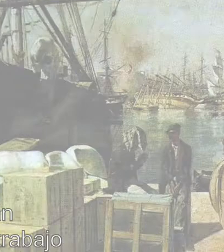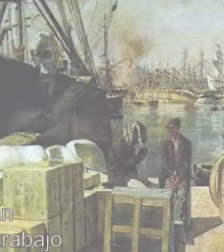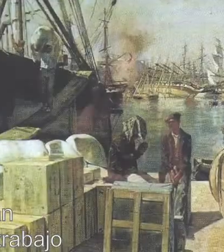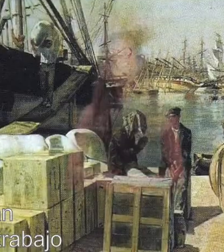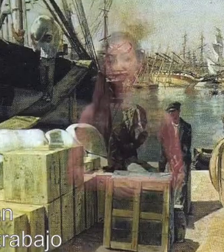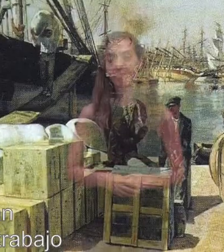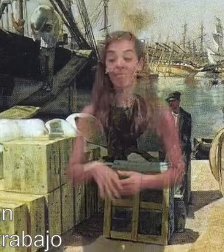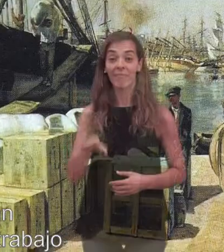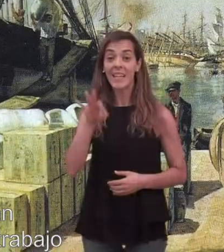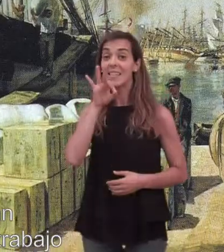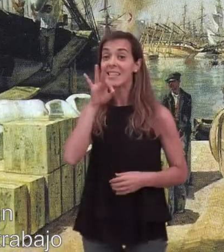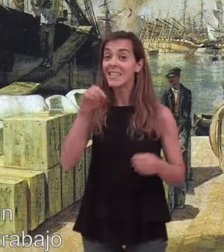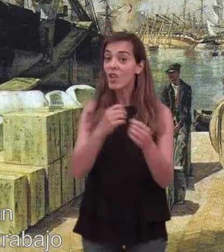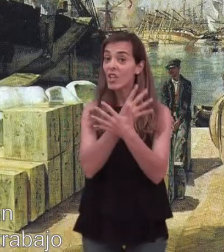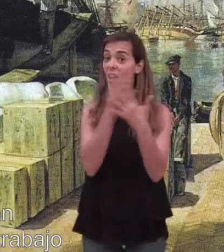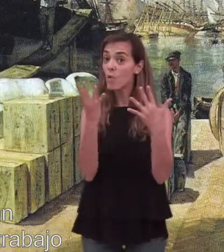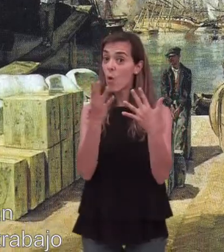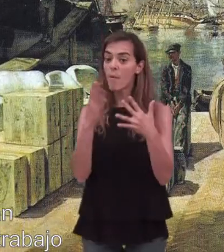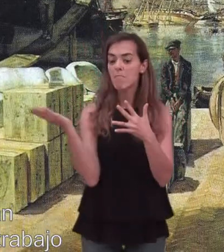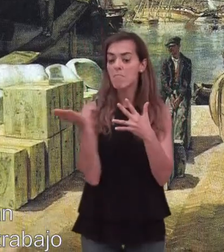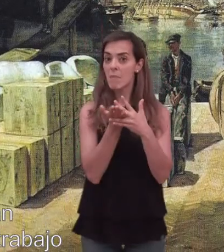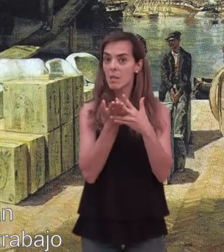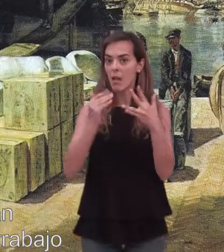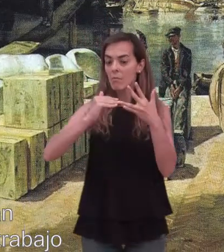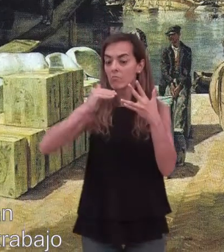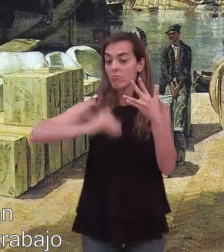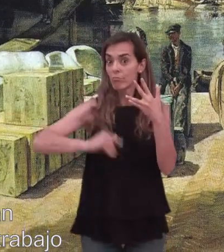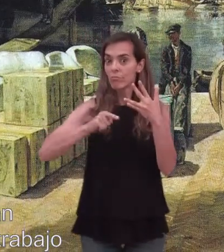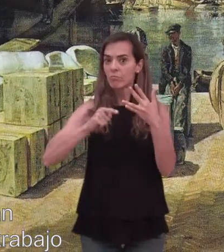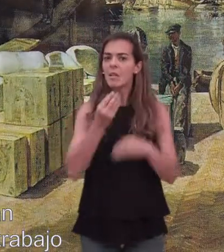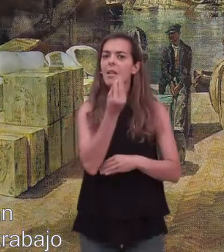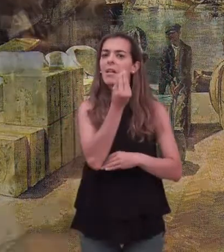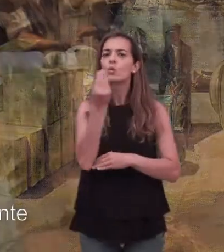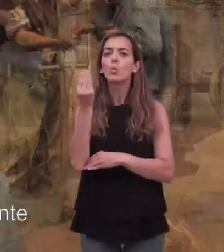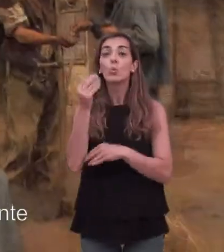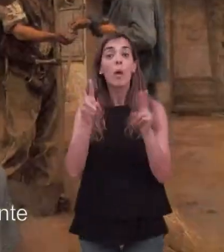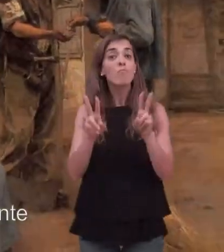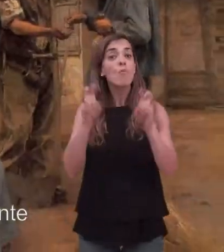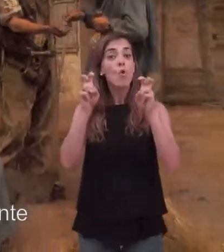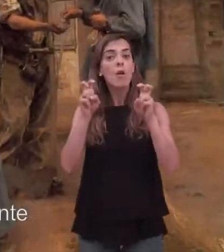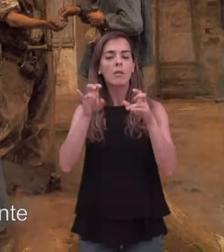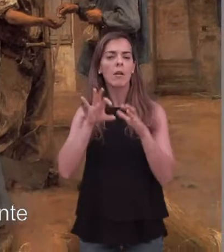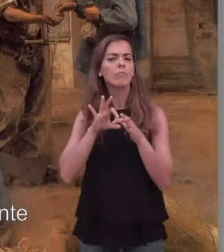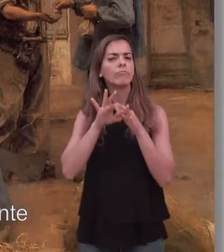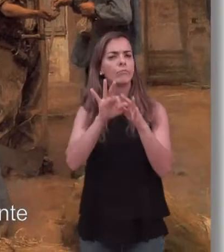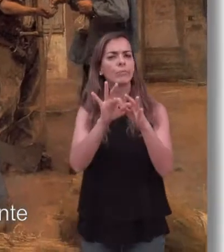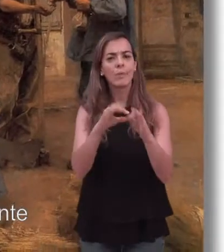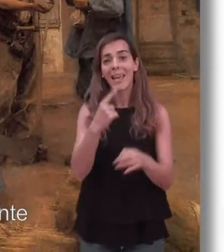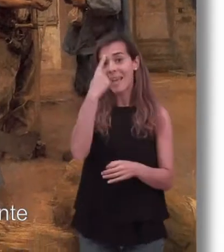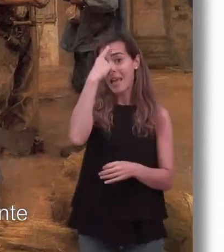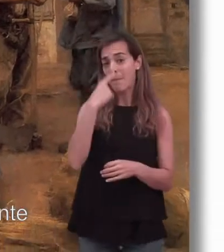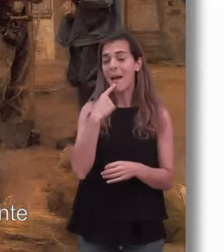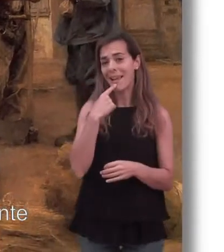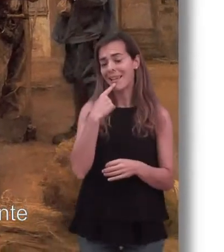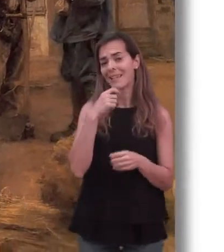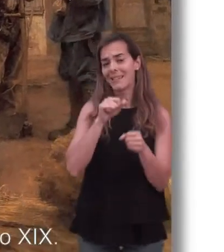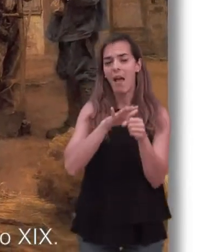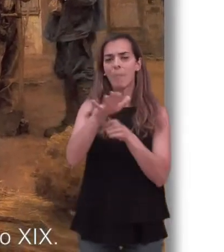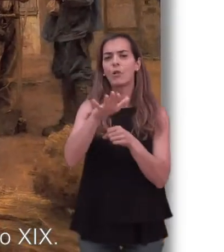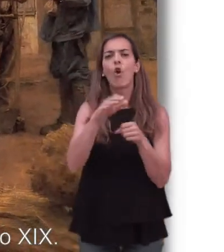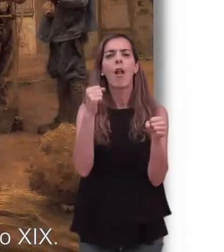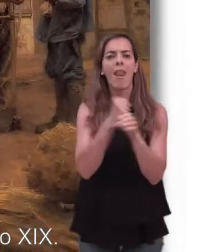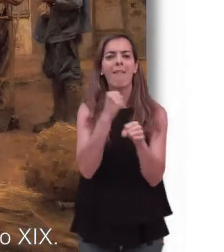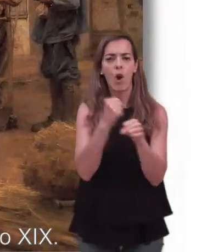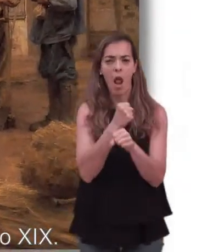Las imágenes que muestran distintas facetas del mundo del trabajo ocupan un lugar preponderante en la escultura moderna desde la